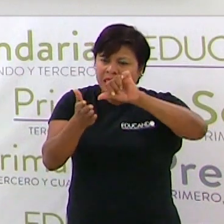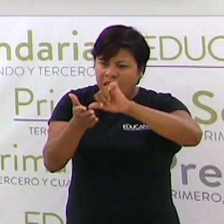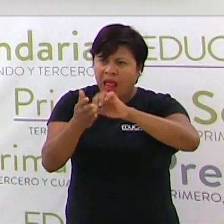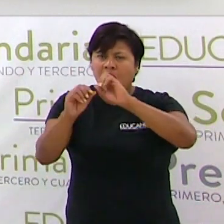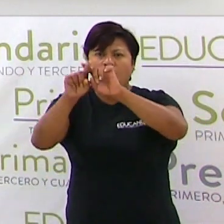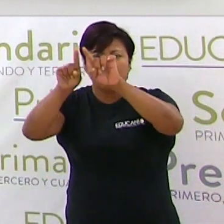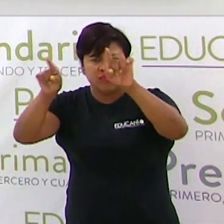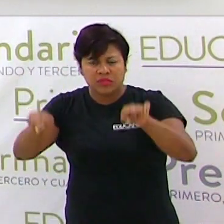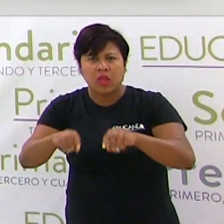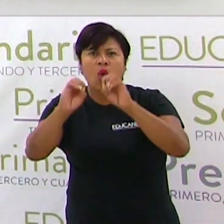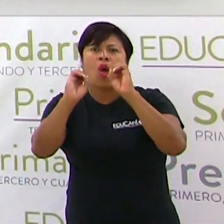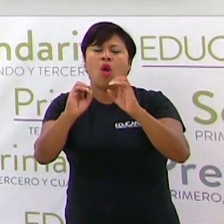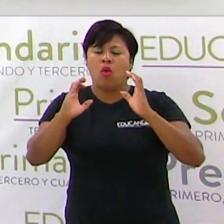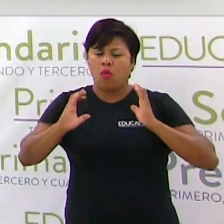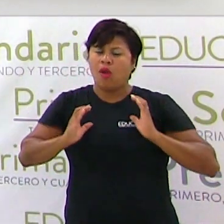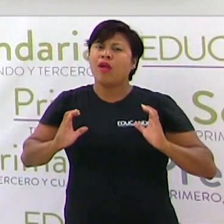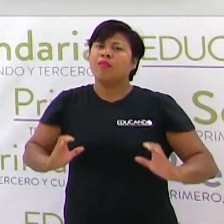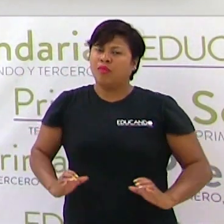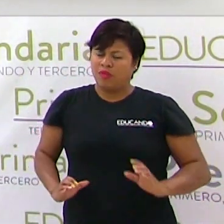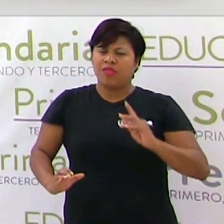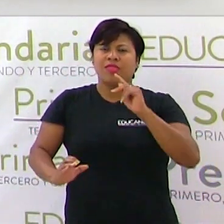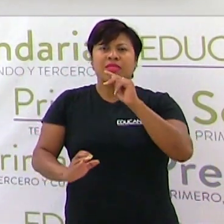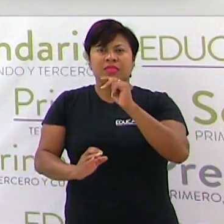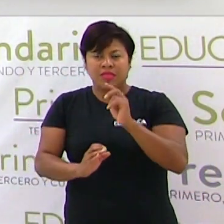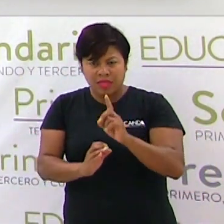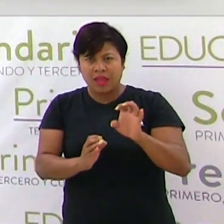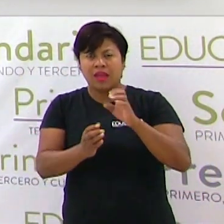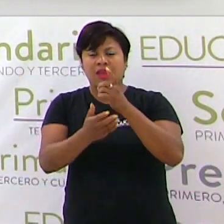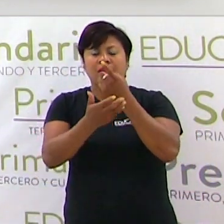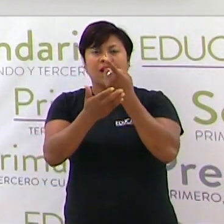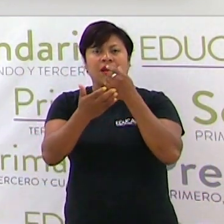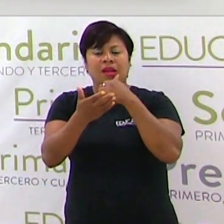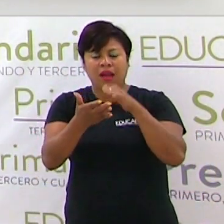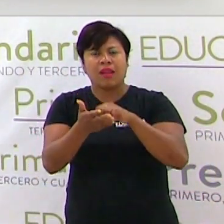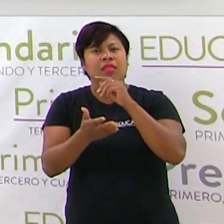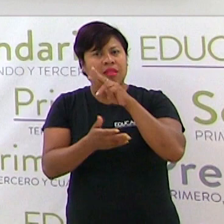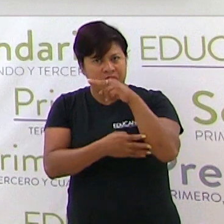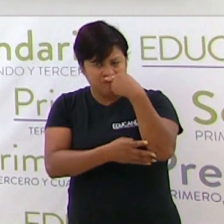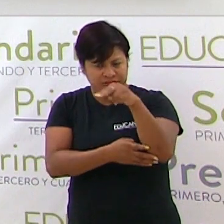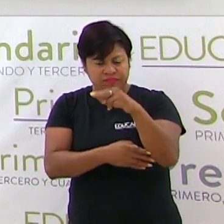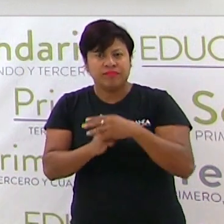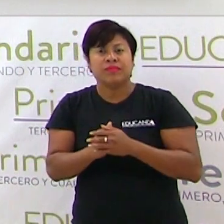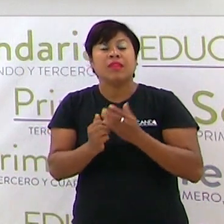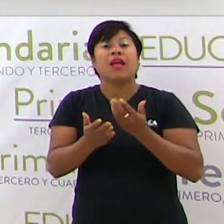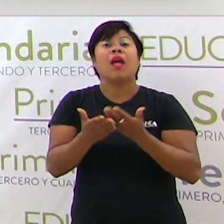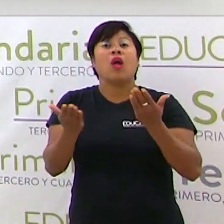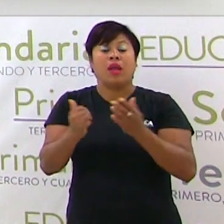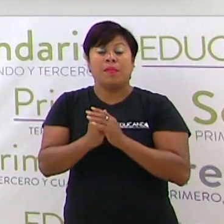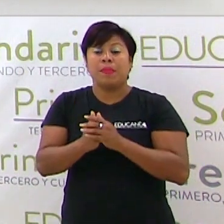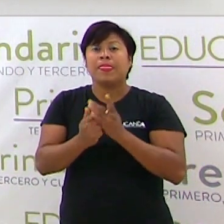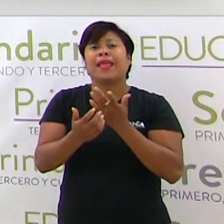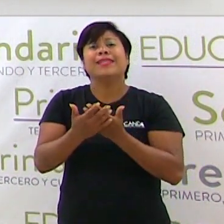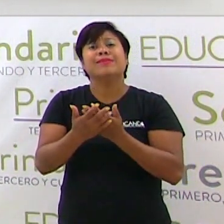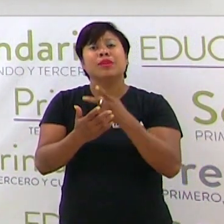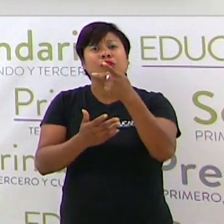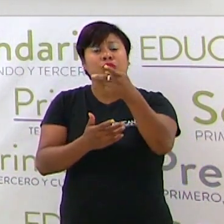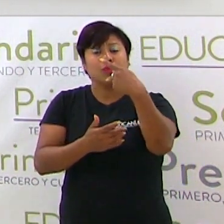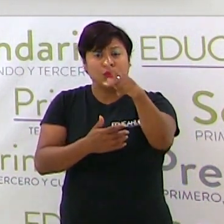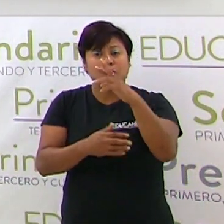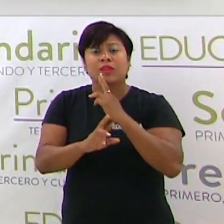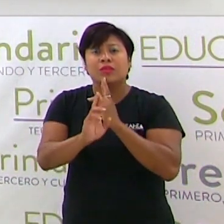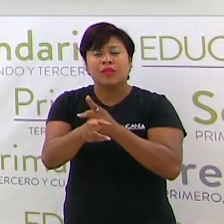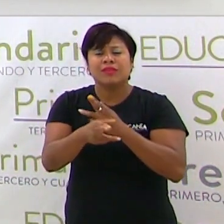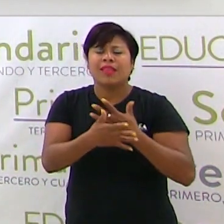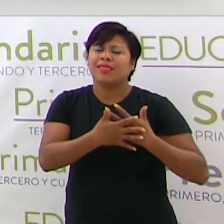o cuerpo de la carta, también le pueden llamar cuerpo central de la carta, ¿verdad? Bueno, Ahora, espero tu respuesta. Te